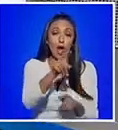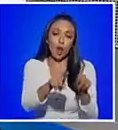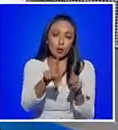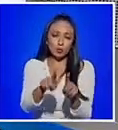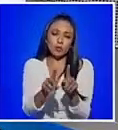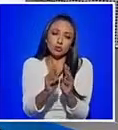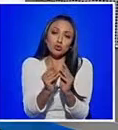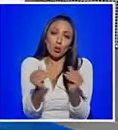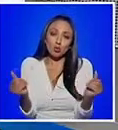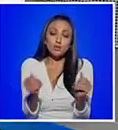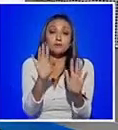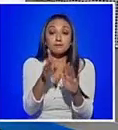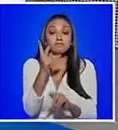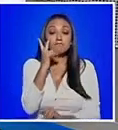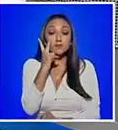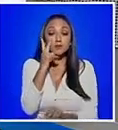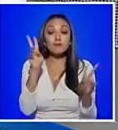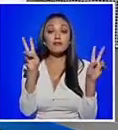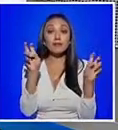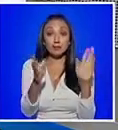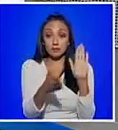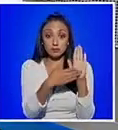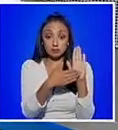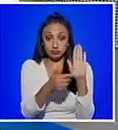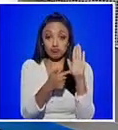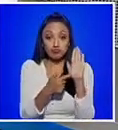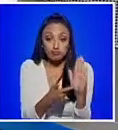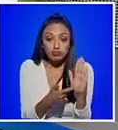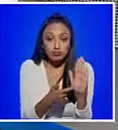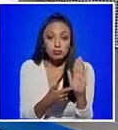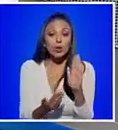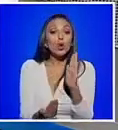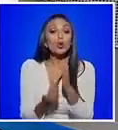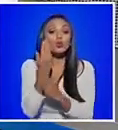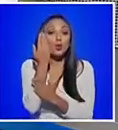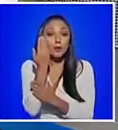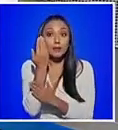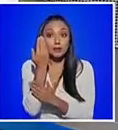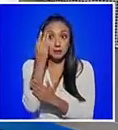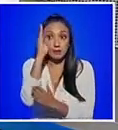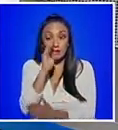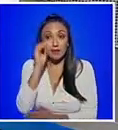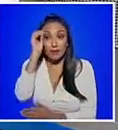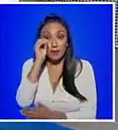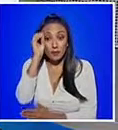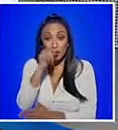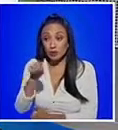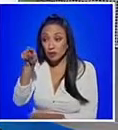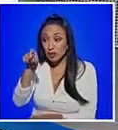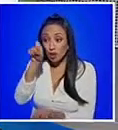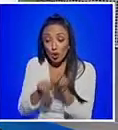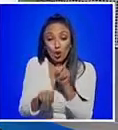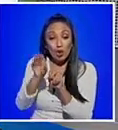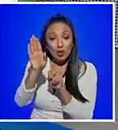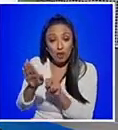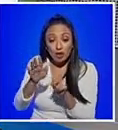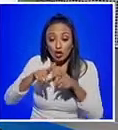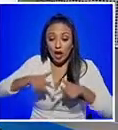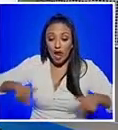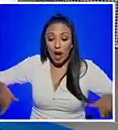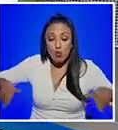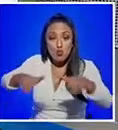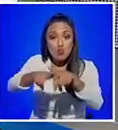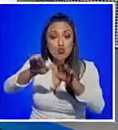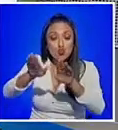Tinajero nos amplía más de este tema y nos presenta, Andrea, también nuevas imágenes del daño causado a la laguna de